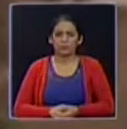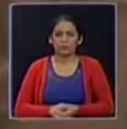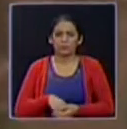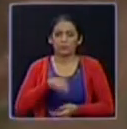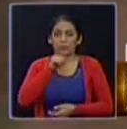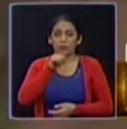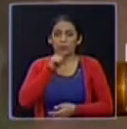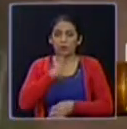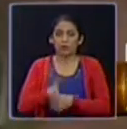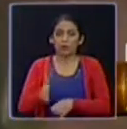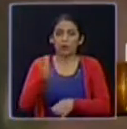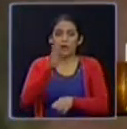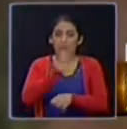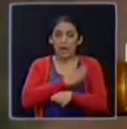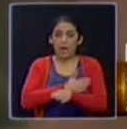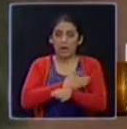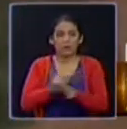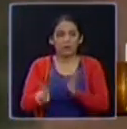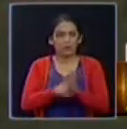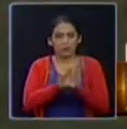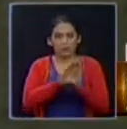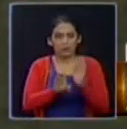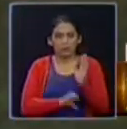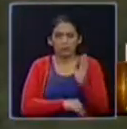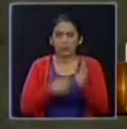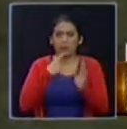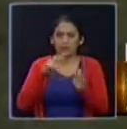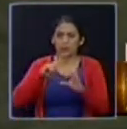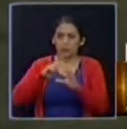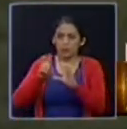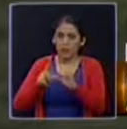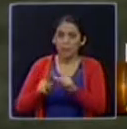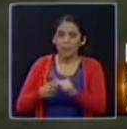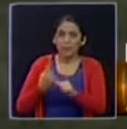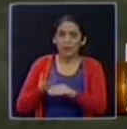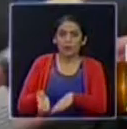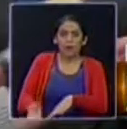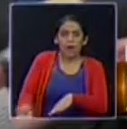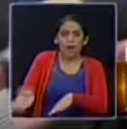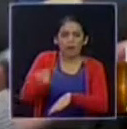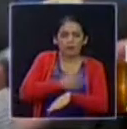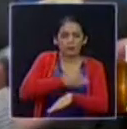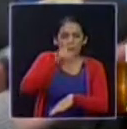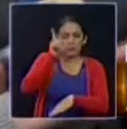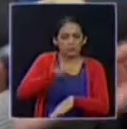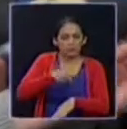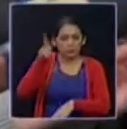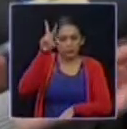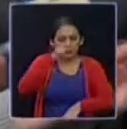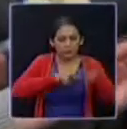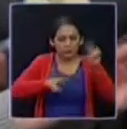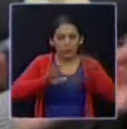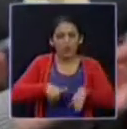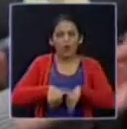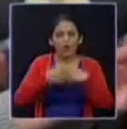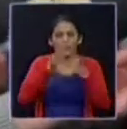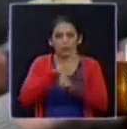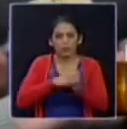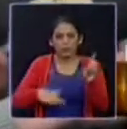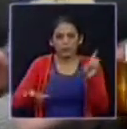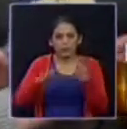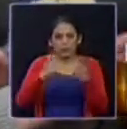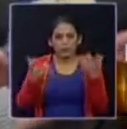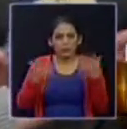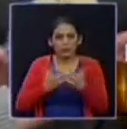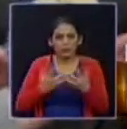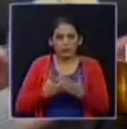previa que determina la ley y la Constitución en temas de explotación minera. En los procesos de licencia ambiental, pero también en los procesos